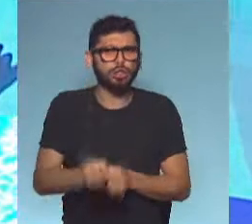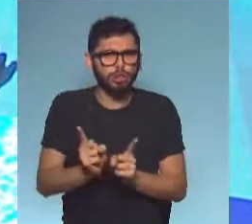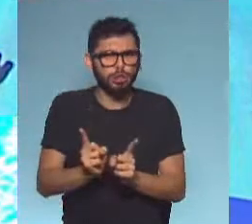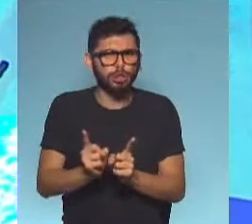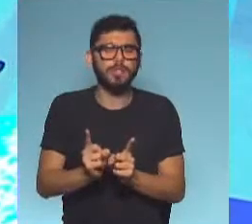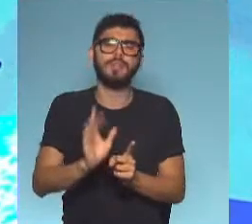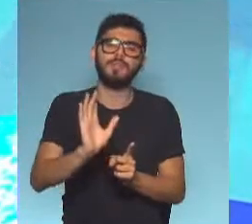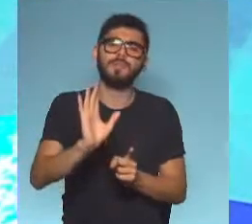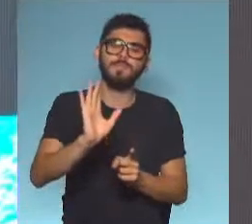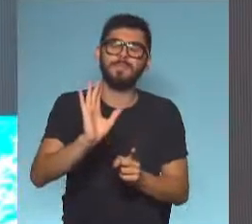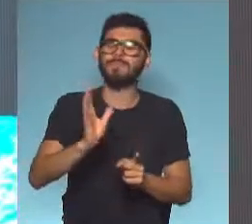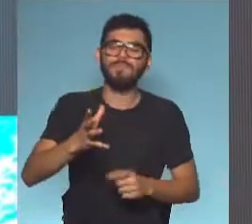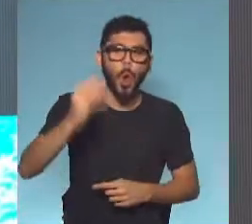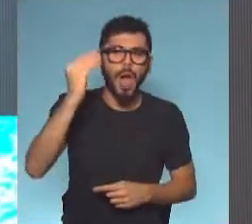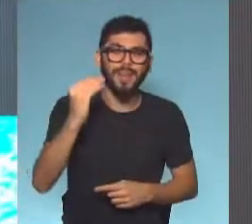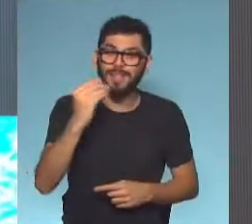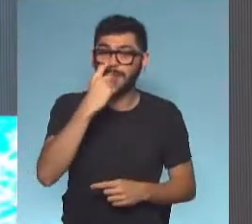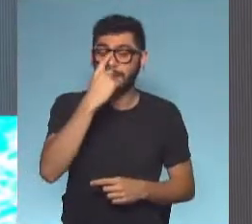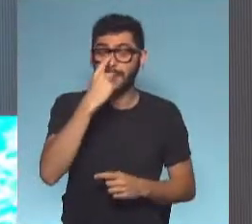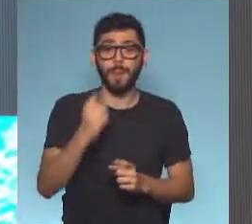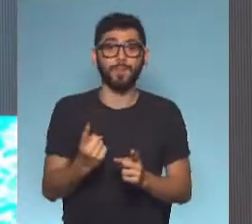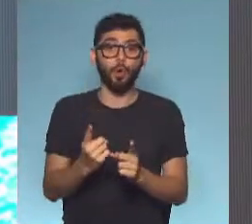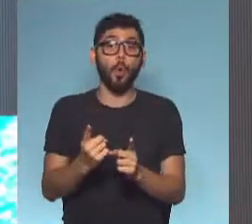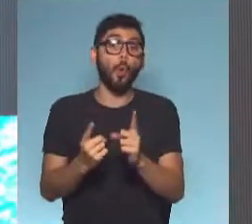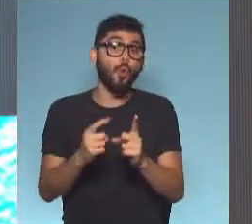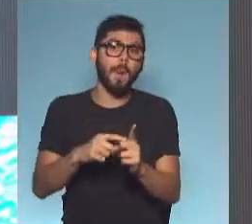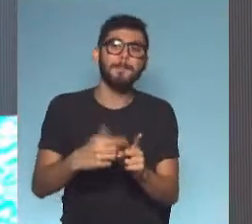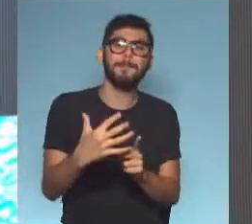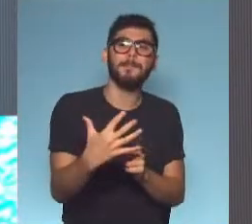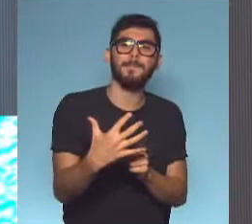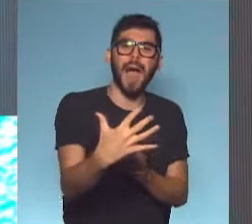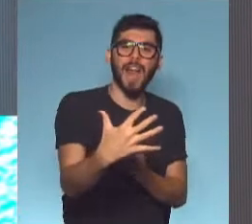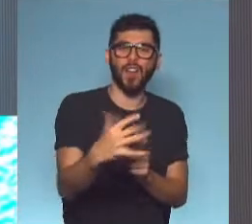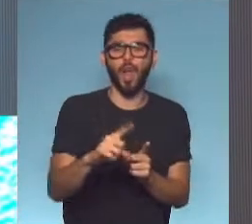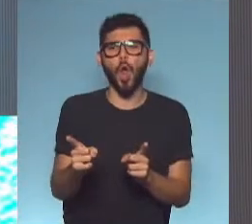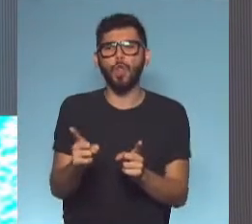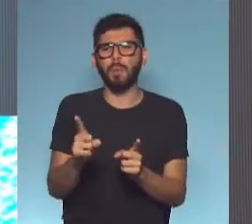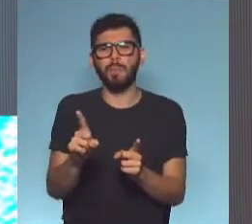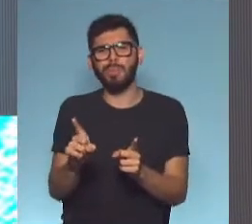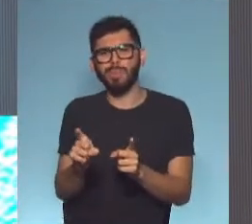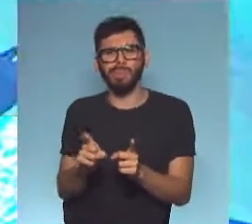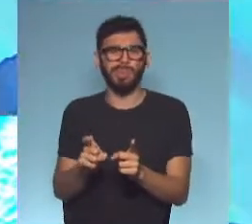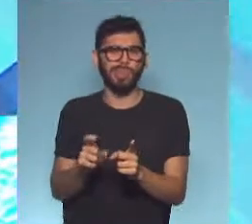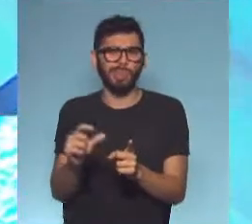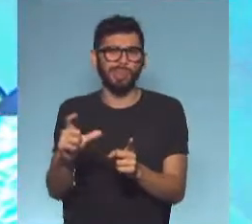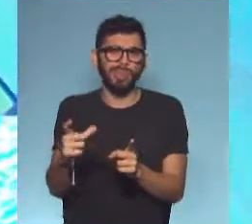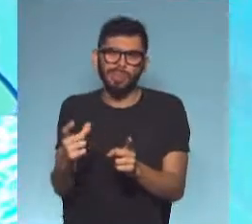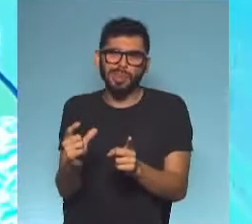veces lo que suele suceder es que un pene es más grande, el otro es como un pene atrofiado, es un pene mucho más pequeño